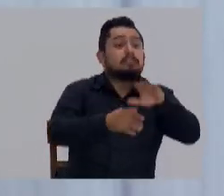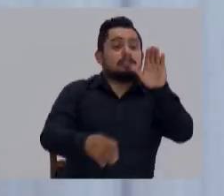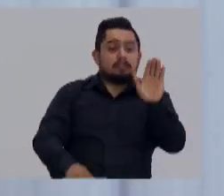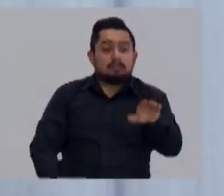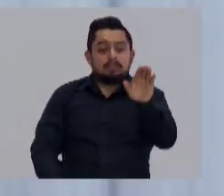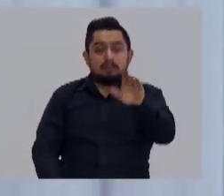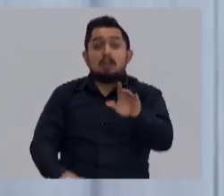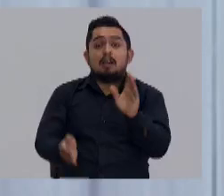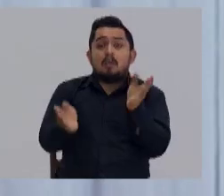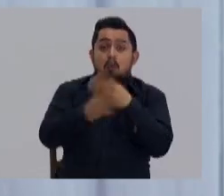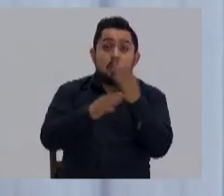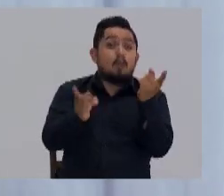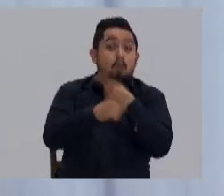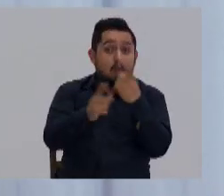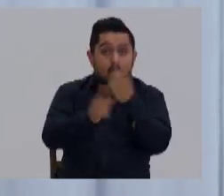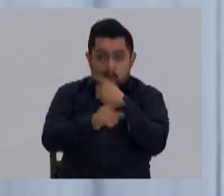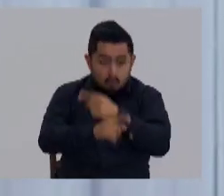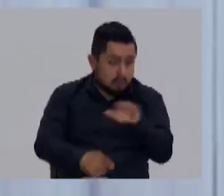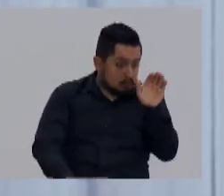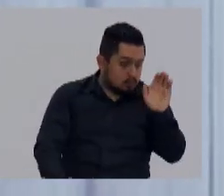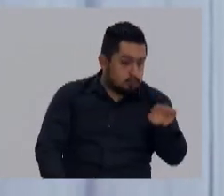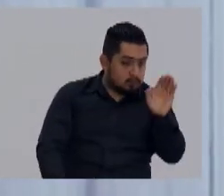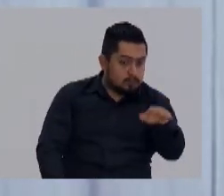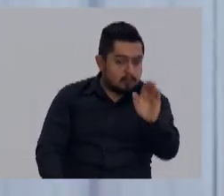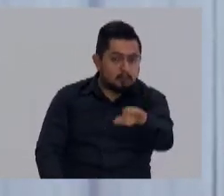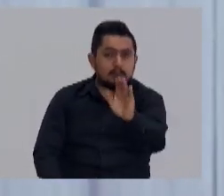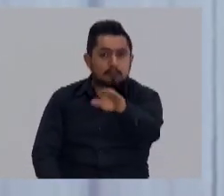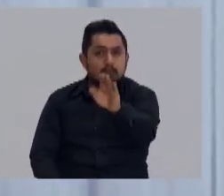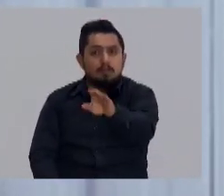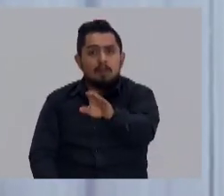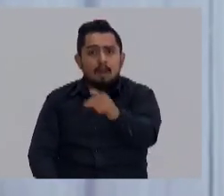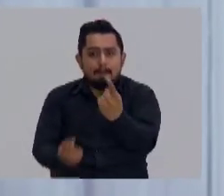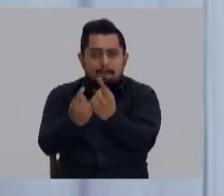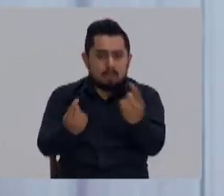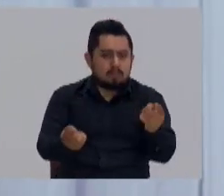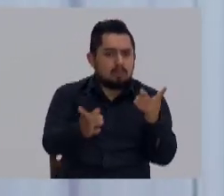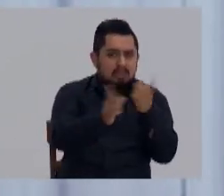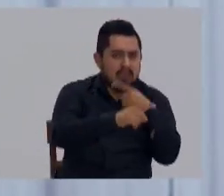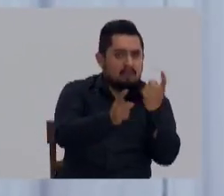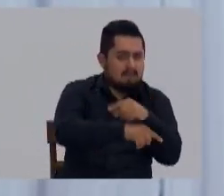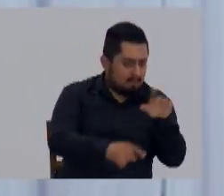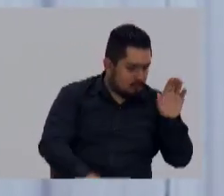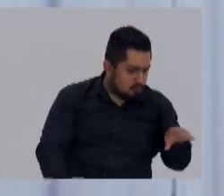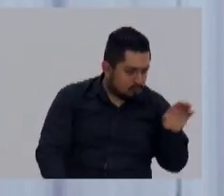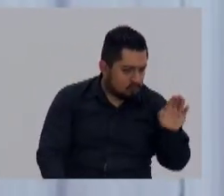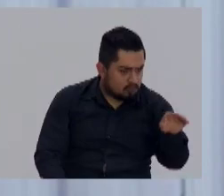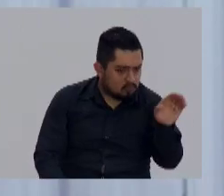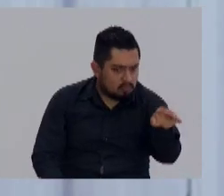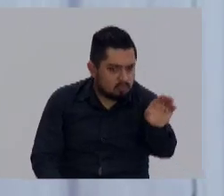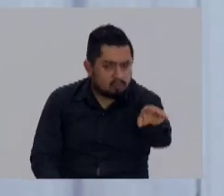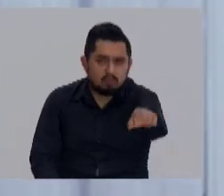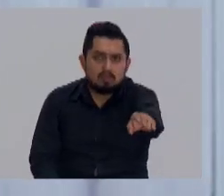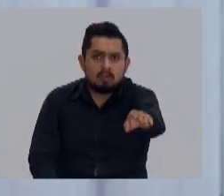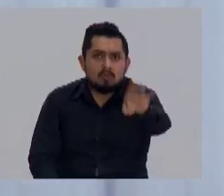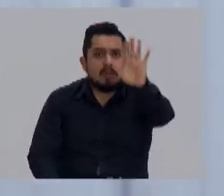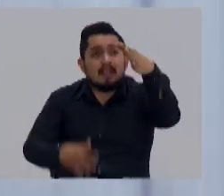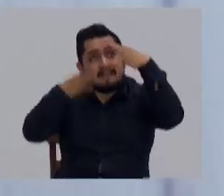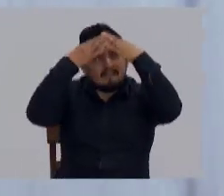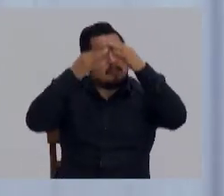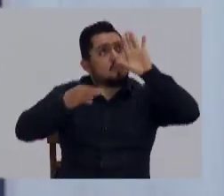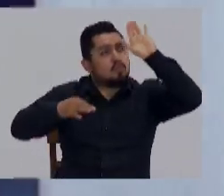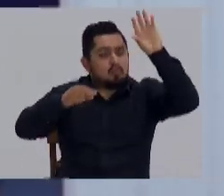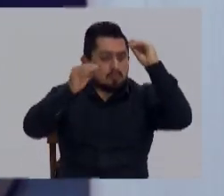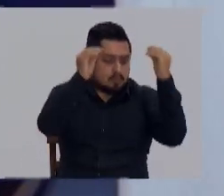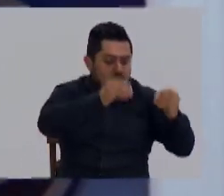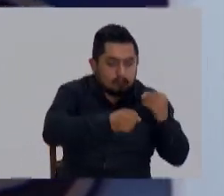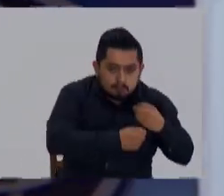llamados con propósitos específicos a distintas personas para llevar a cabo su voluntad en la